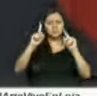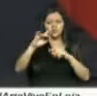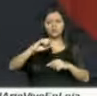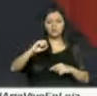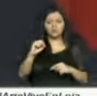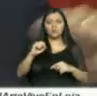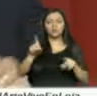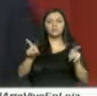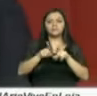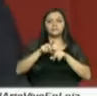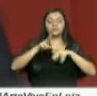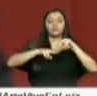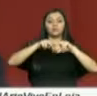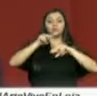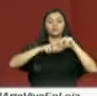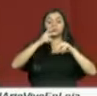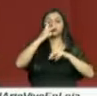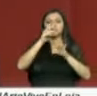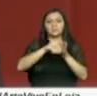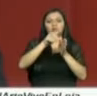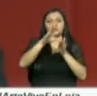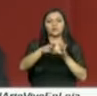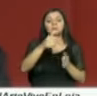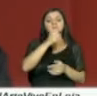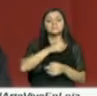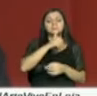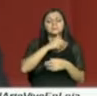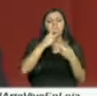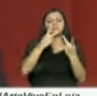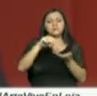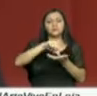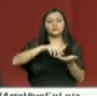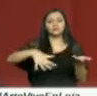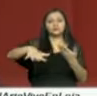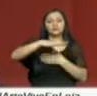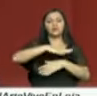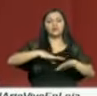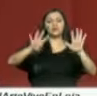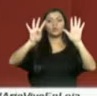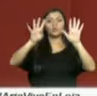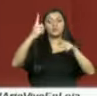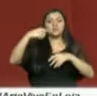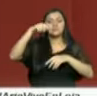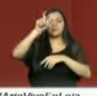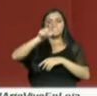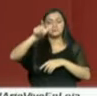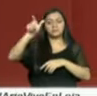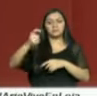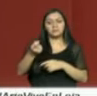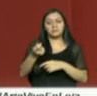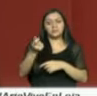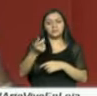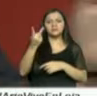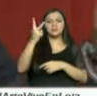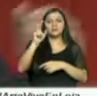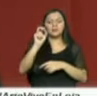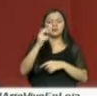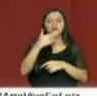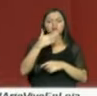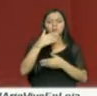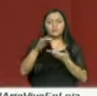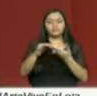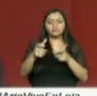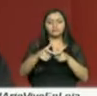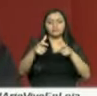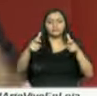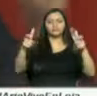además de construir ese teatro con donaciones privadas, es una ciudad de 9 millones de habitantes. O sea, casi 20 veces la población de